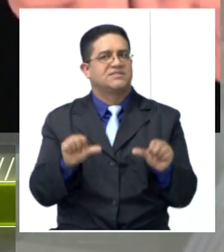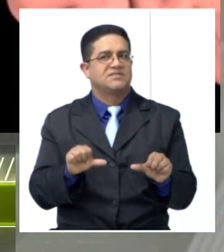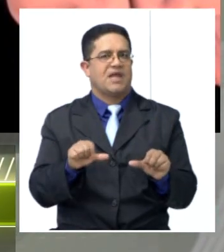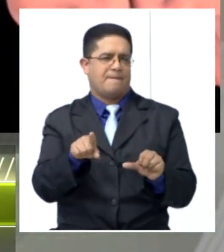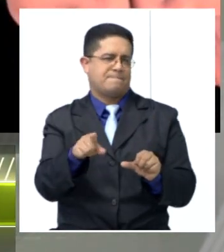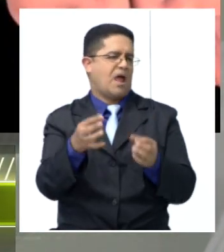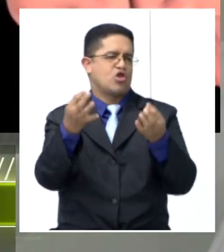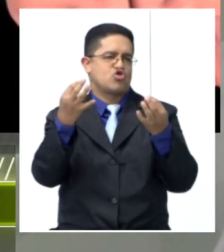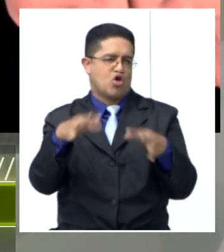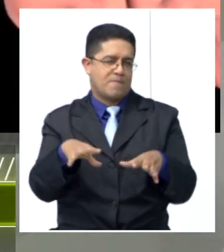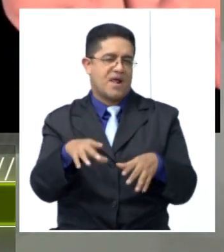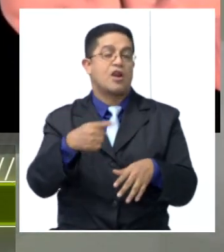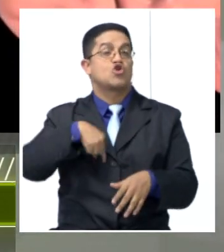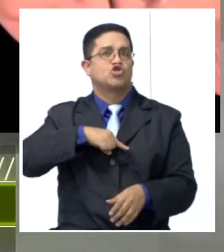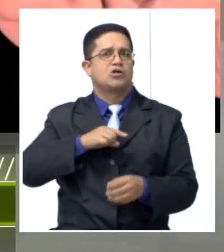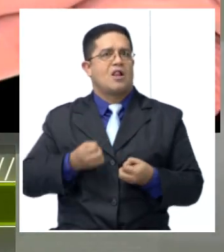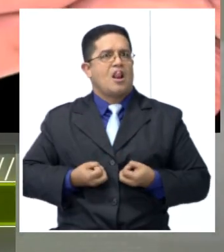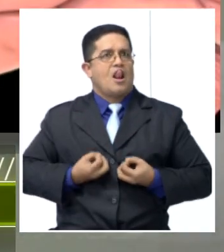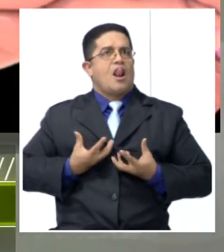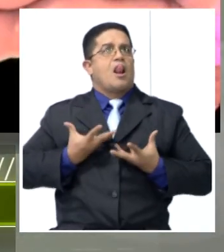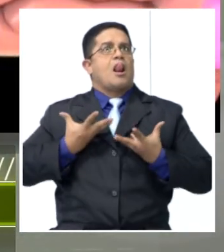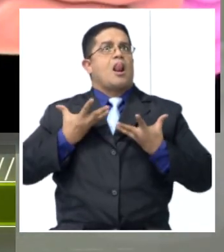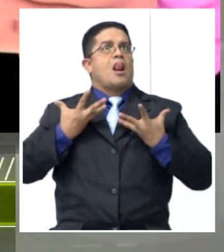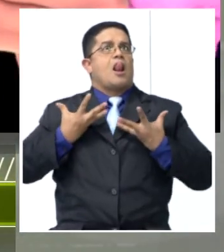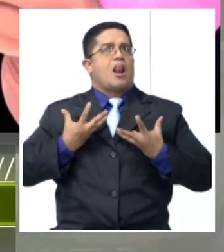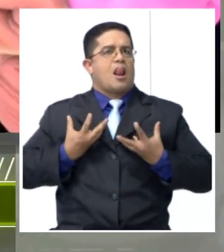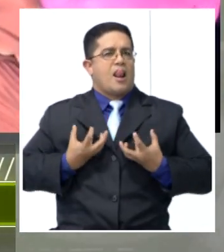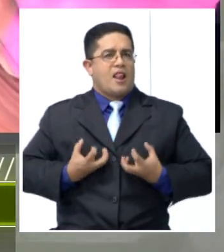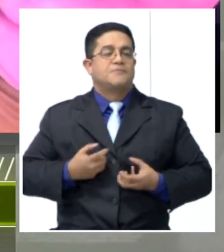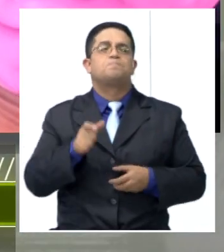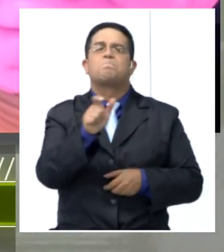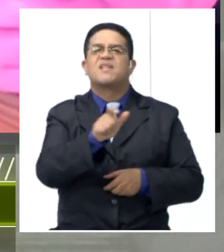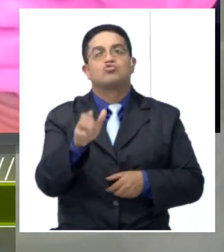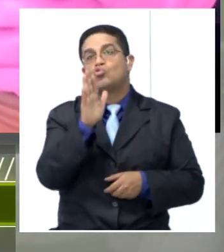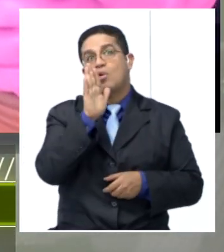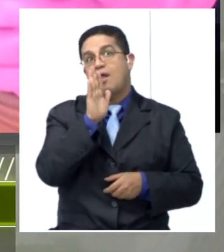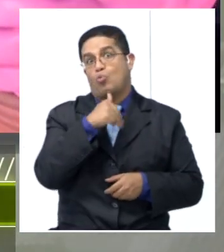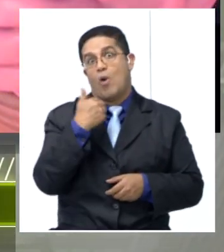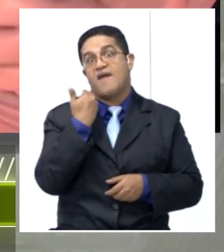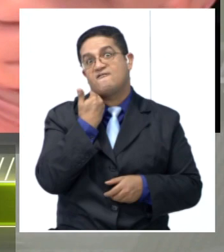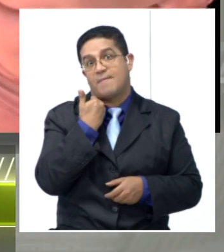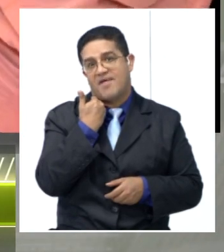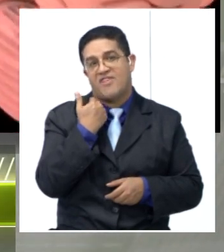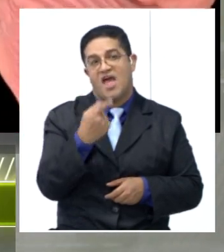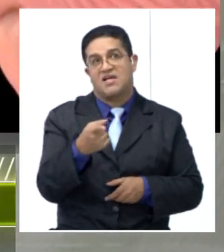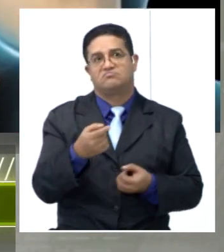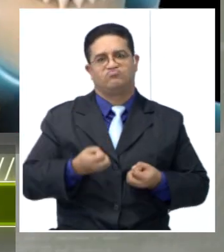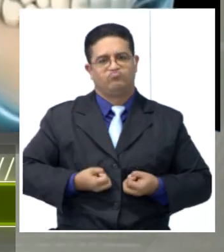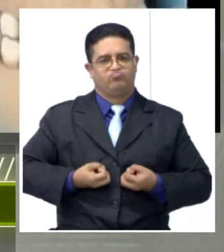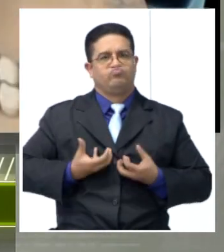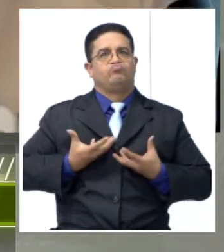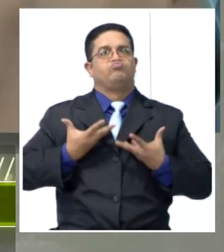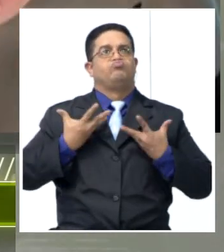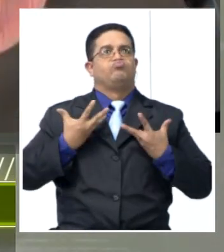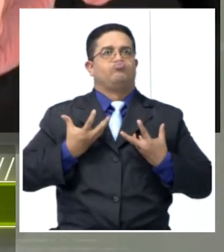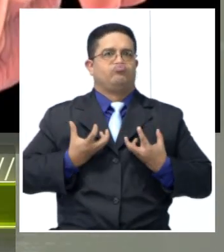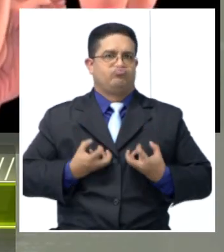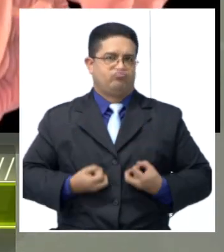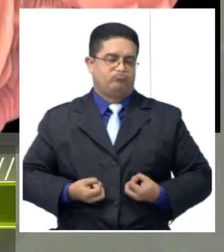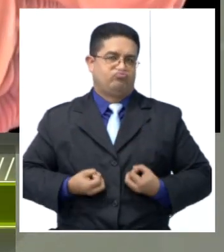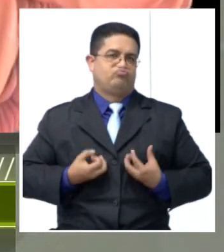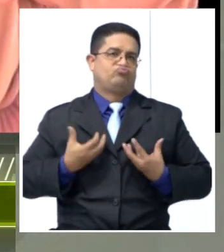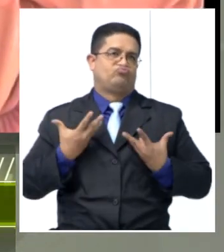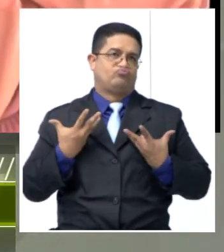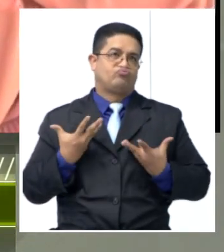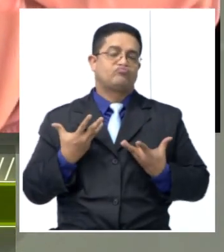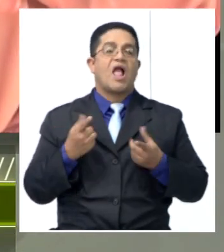nosotros fluctuamos, las personas que no tienen ninguna condición del estado del ánimo, su ánimo fluctúa habitualmente. Hay días que nos levantamos un